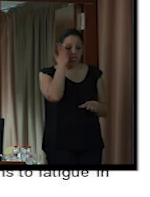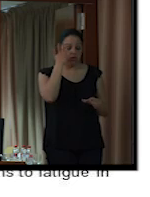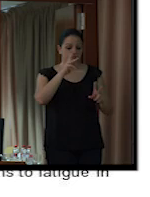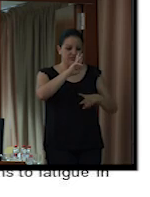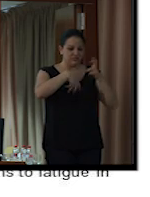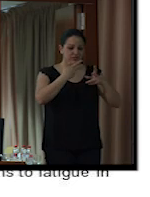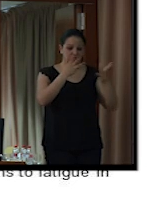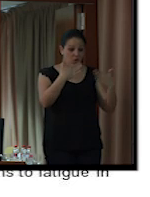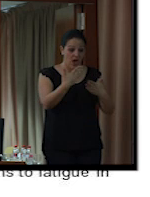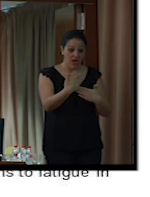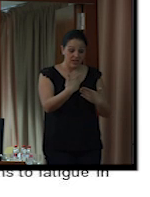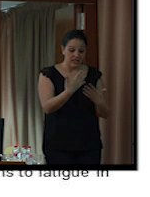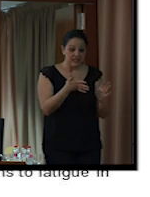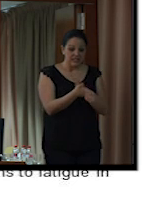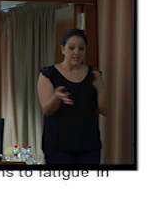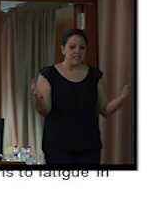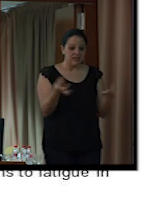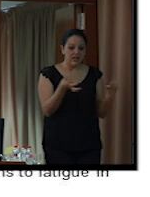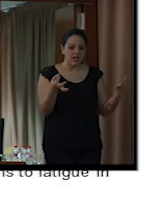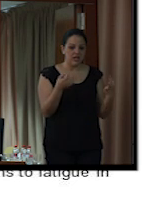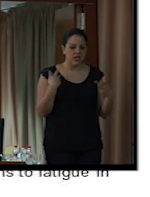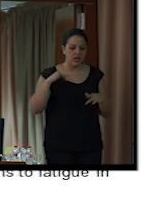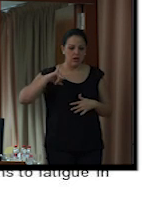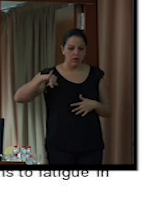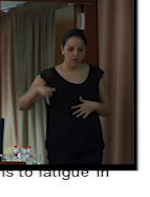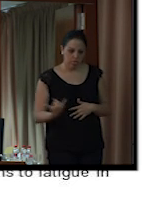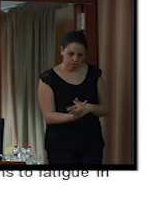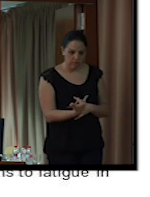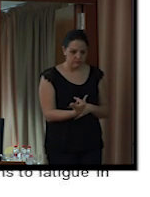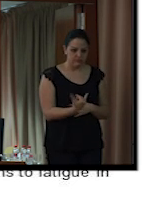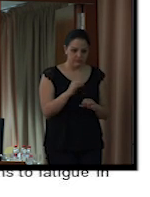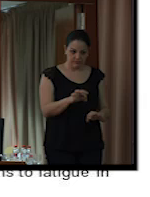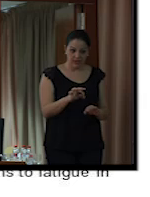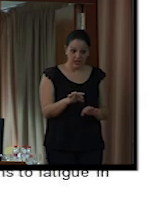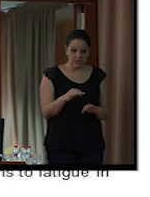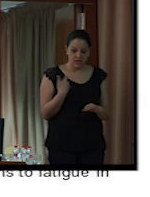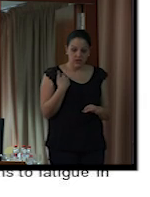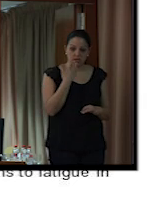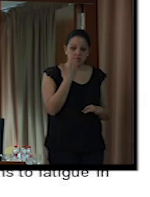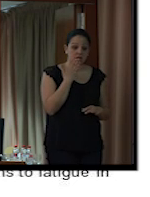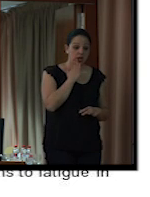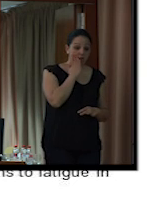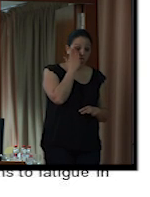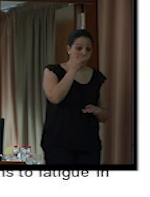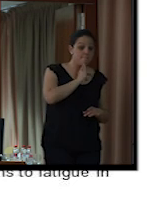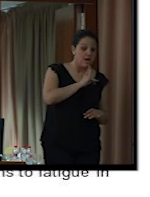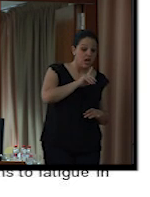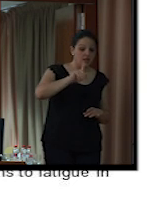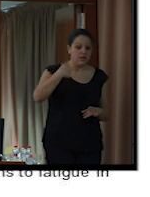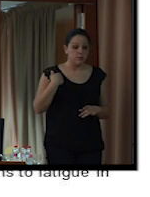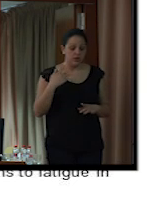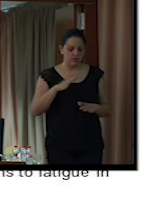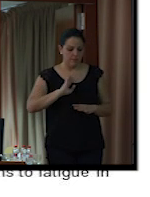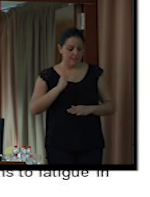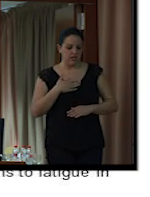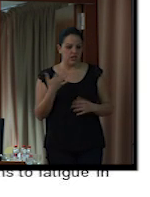la privación del sueño puede generar dolor musculoesquelético y fatiga, aunque no tenga fibromialgia. Un paciente que duerme mal, al día siguiente le duele todo. Y por otro lado, hemos